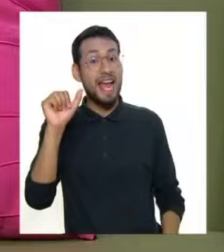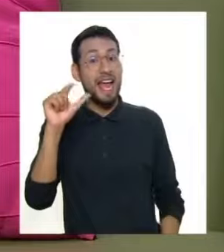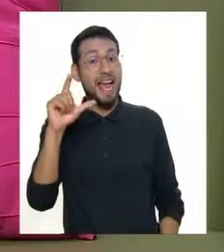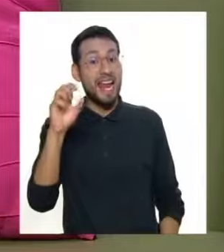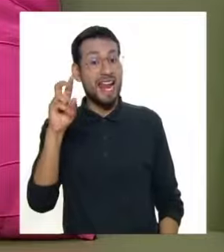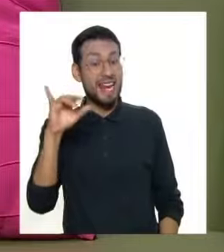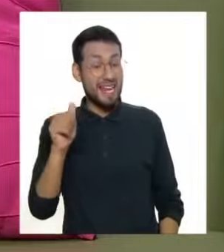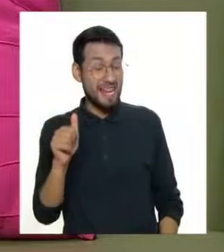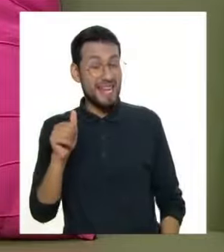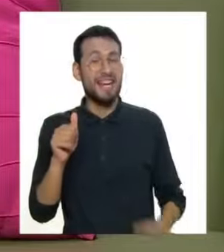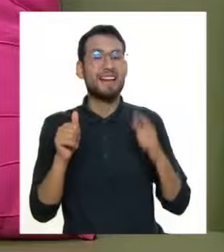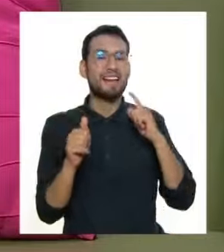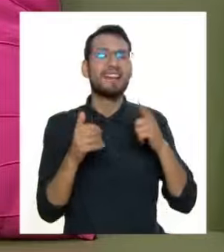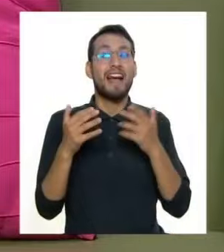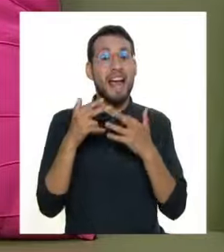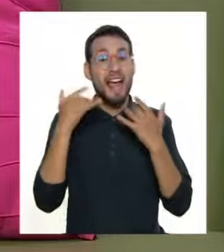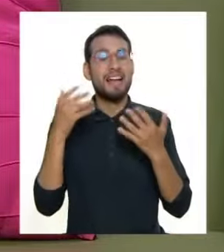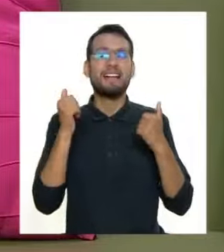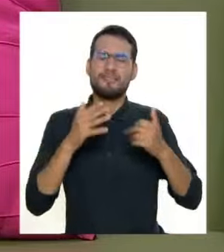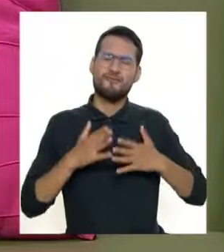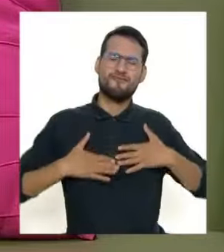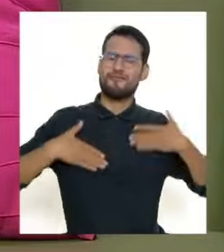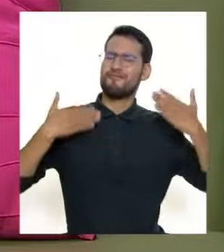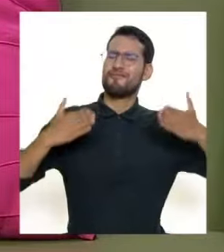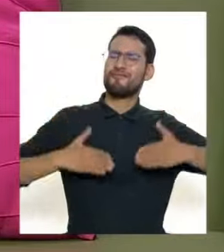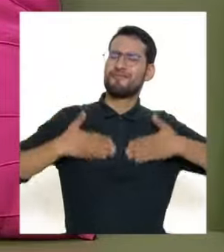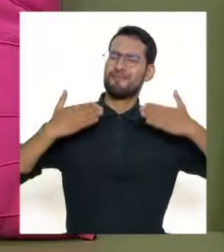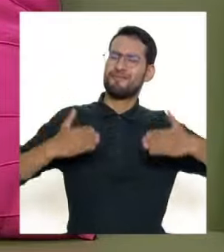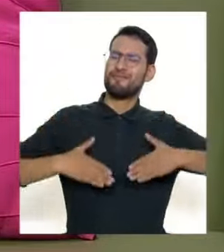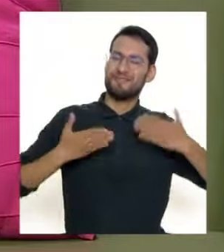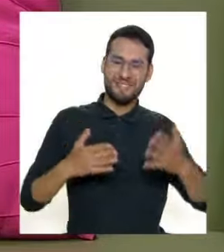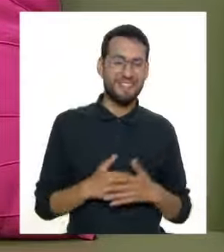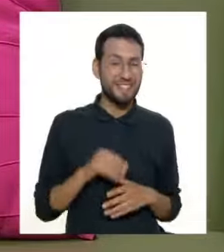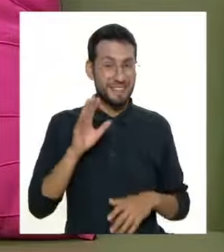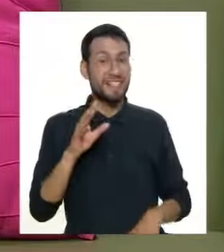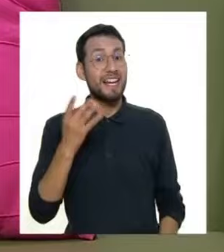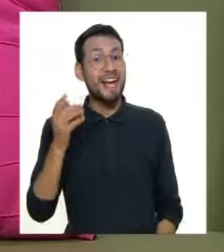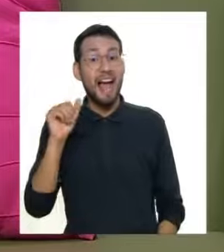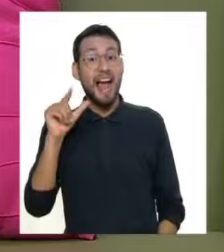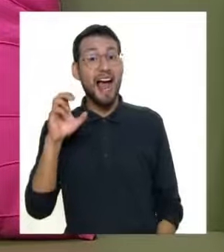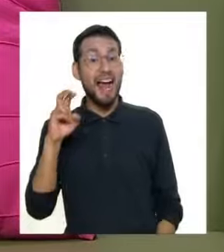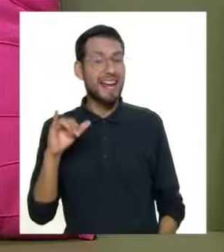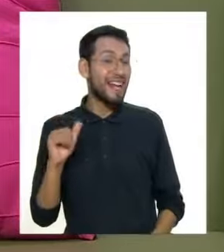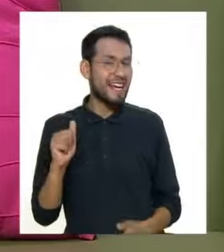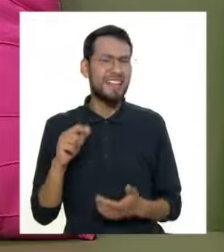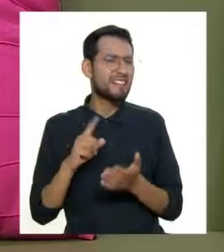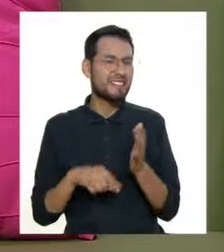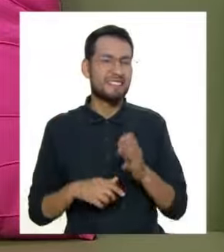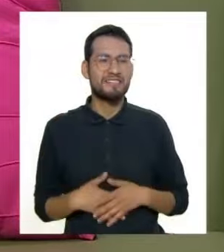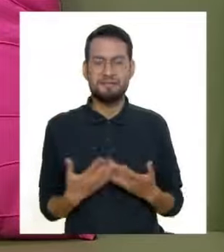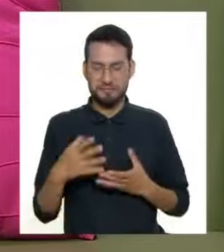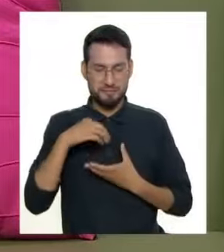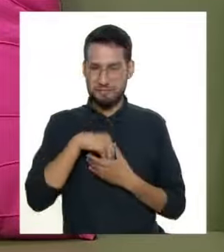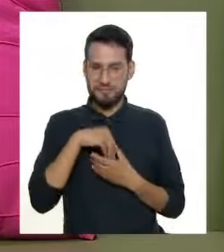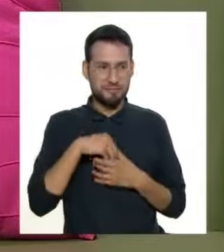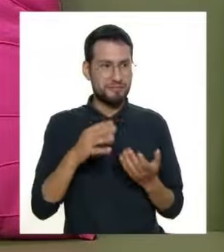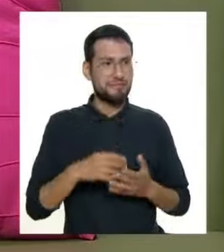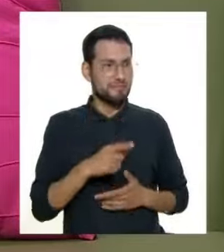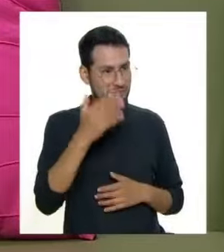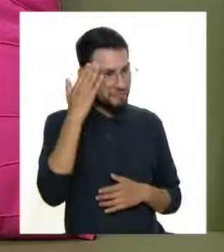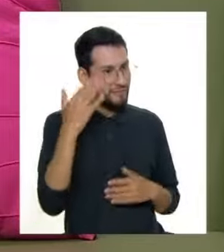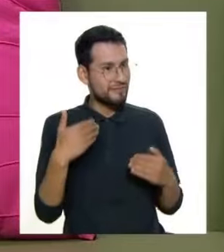y felicidad. Okay, la alegría es una reacción instintiva, innata, bueno, porque